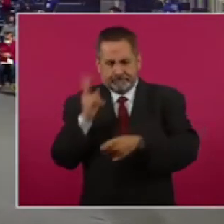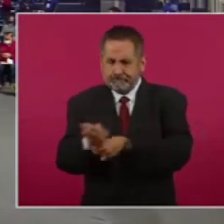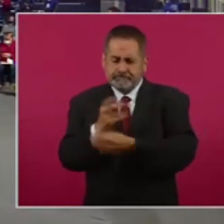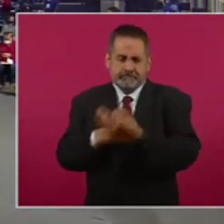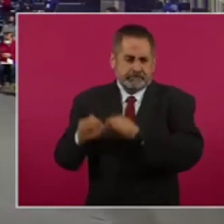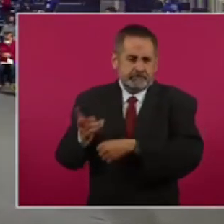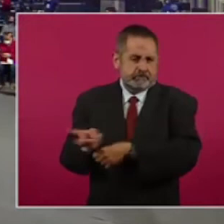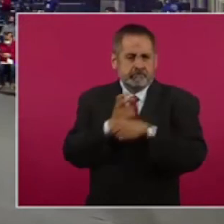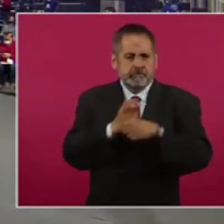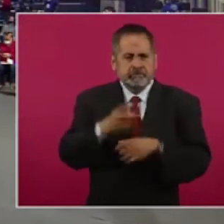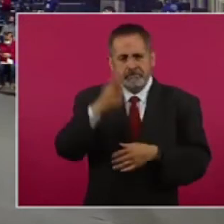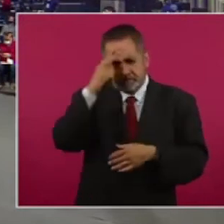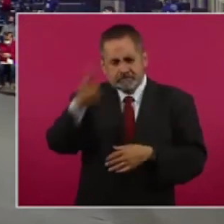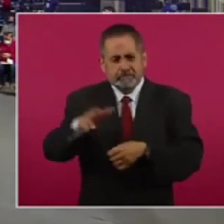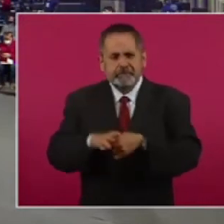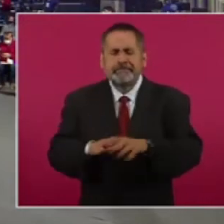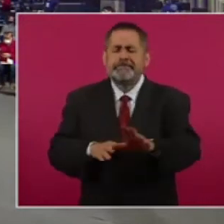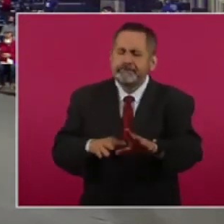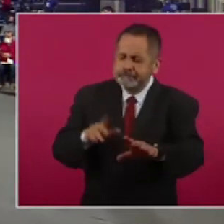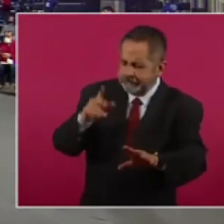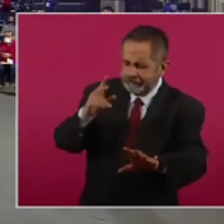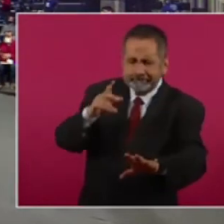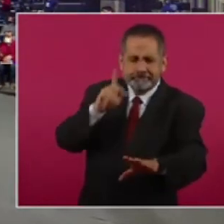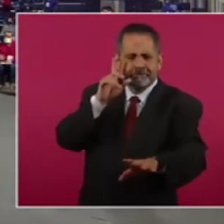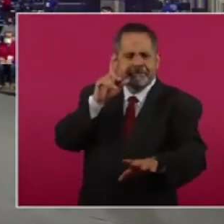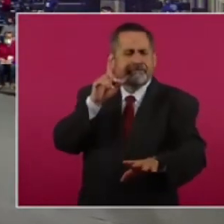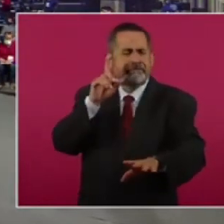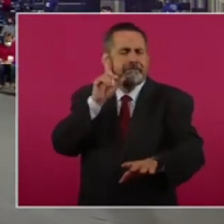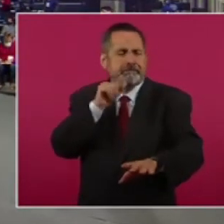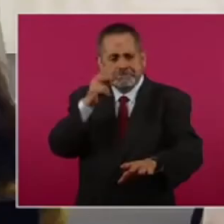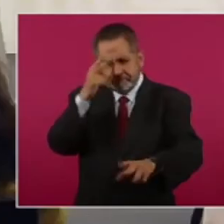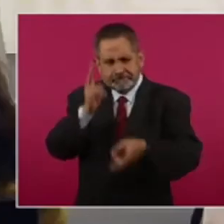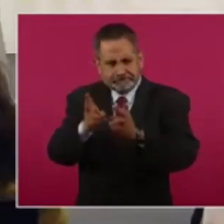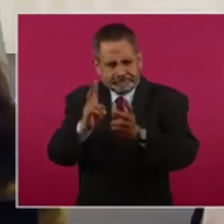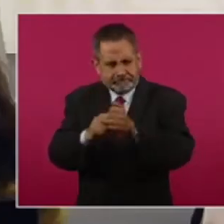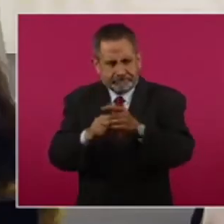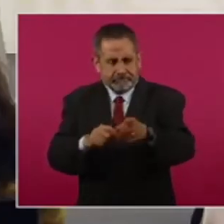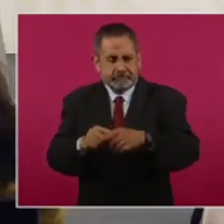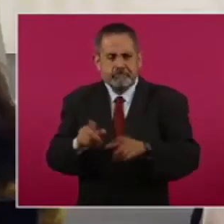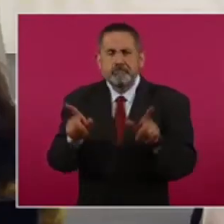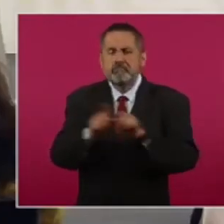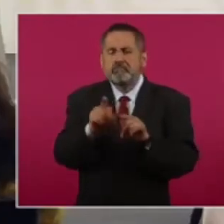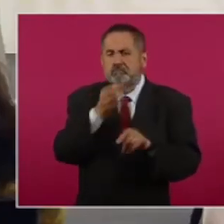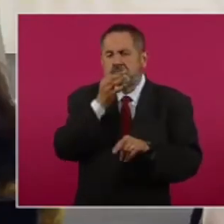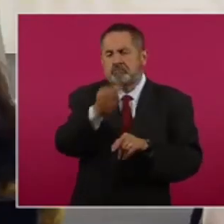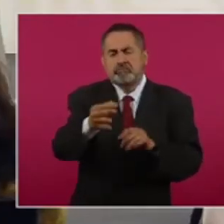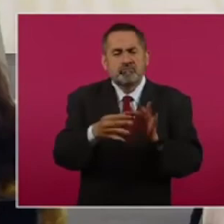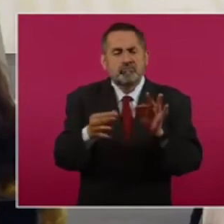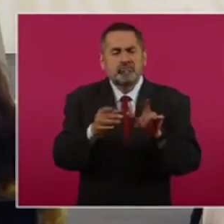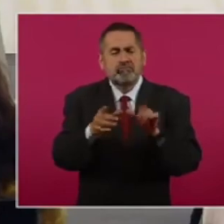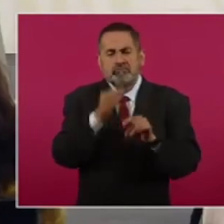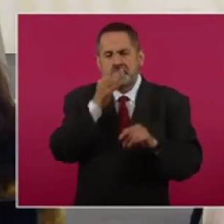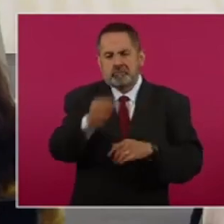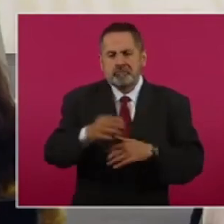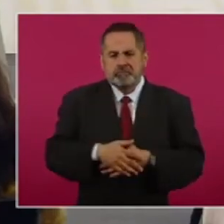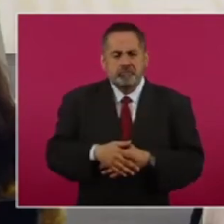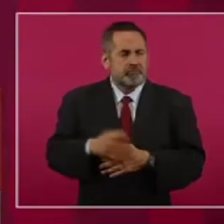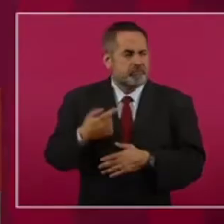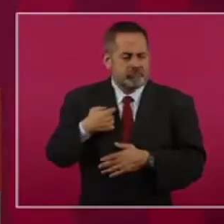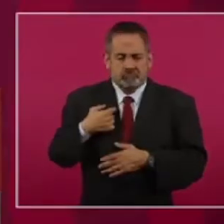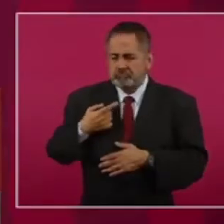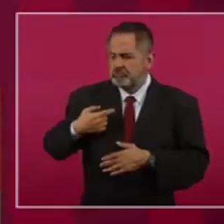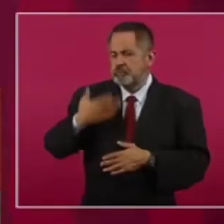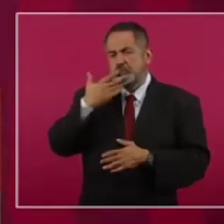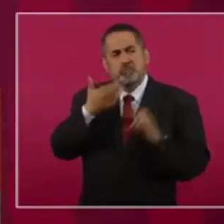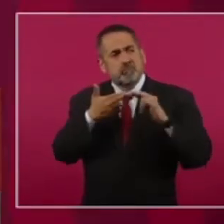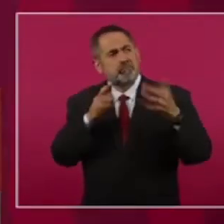naciones. ¿México ya vamos ha sido a hablar presionado? De eso. Lo único que puedo adelantarles es que tenemos muy buena